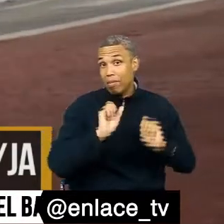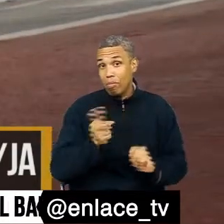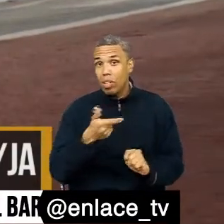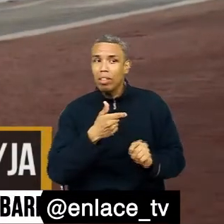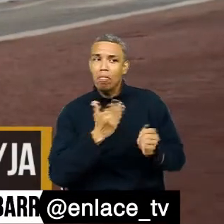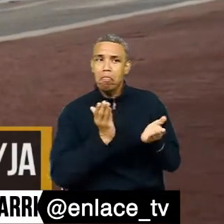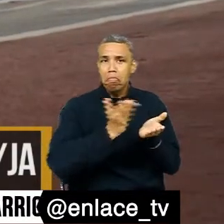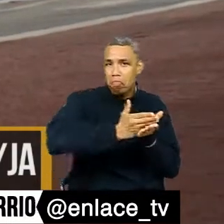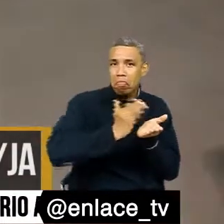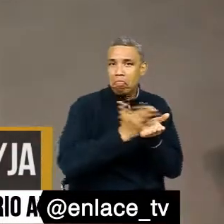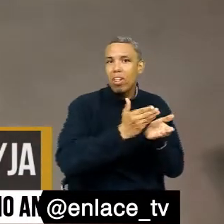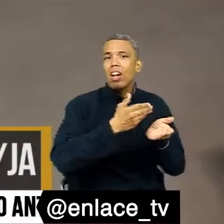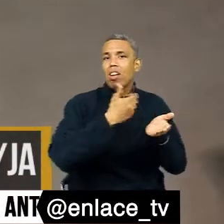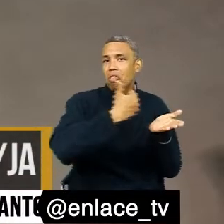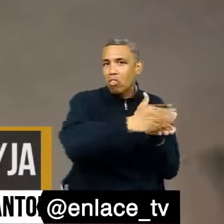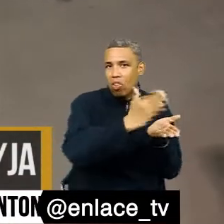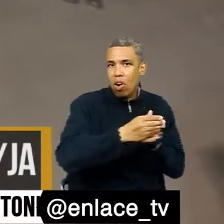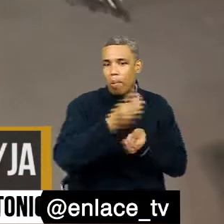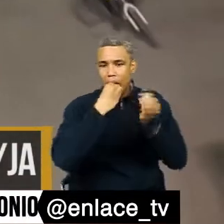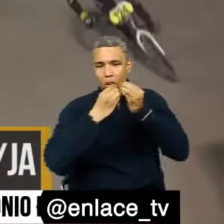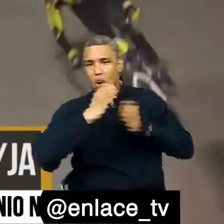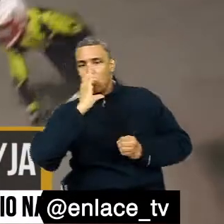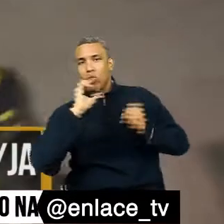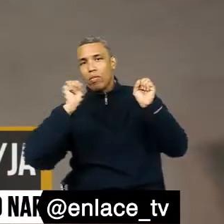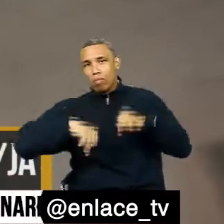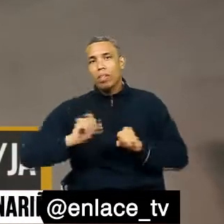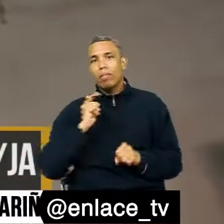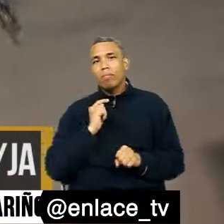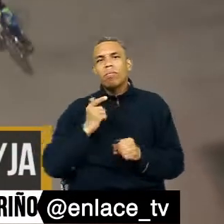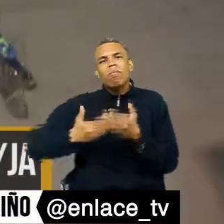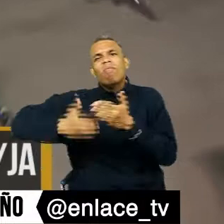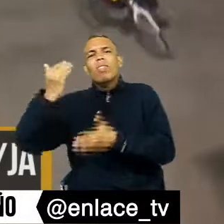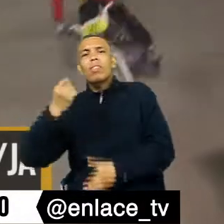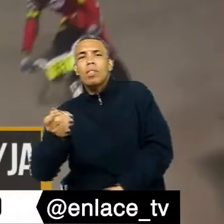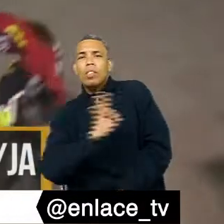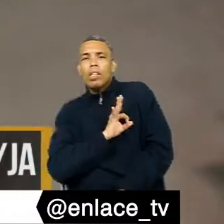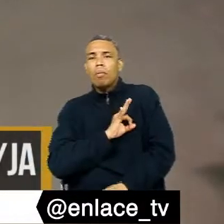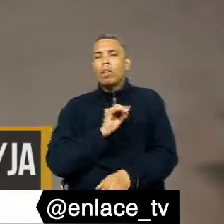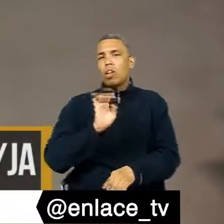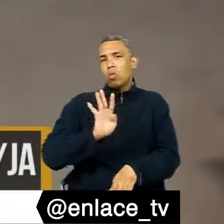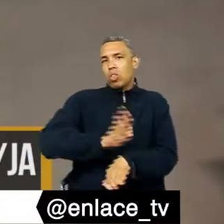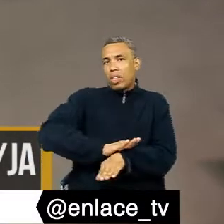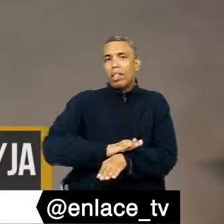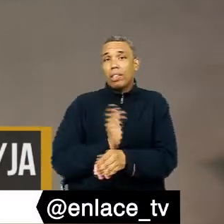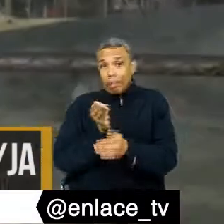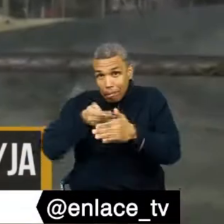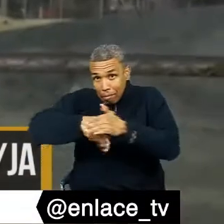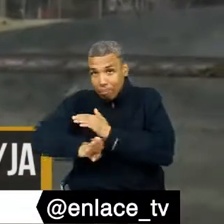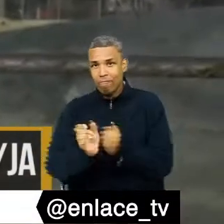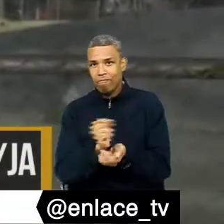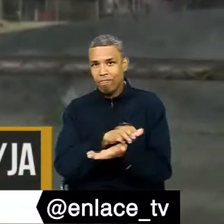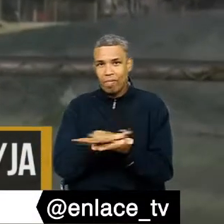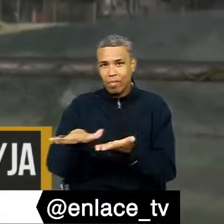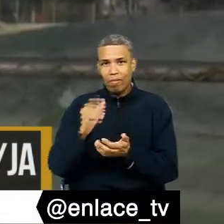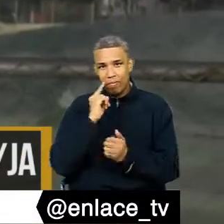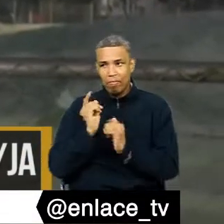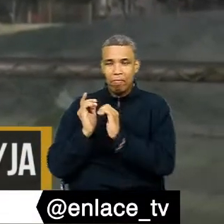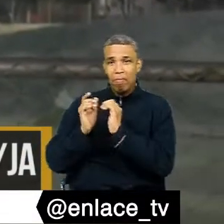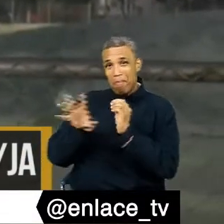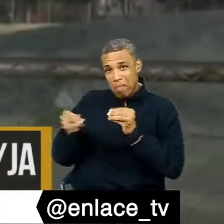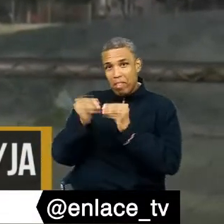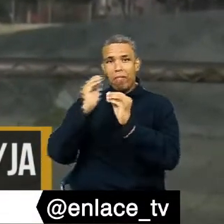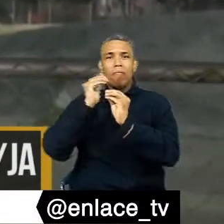en la pista municipal de BMX a partir de las 4 de la tarde. La entrada es gratis al escenario deportivo. Y el próximo 15 de